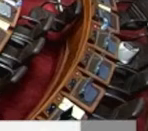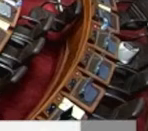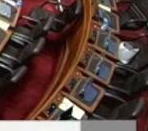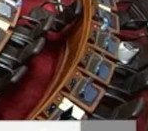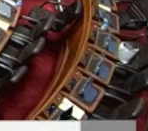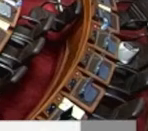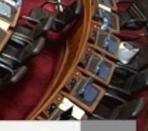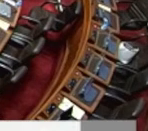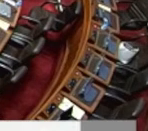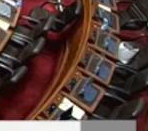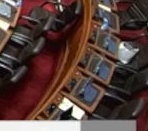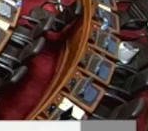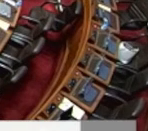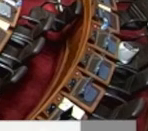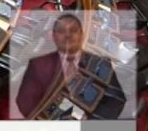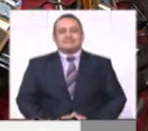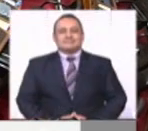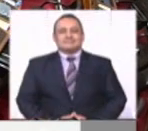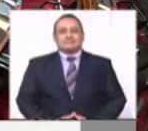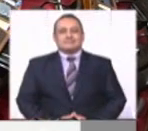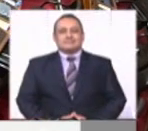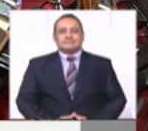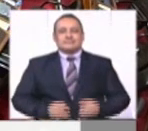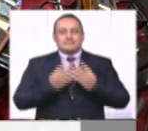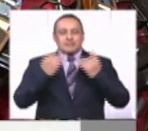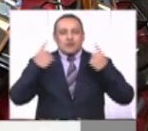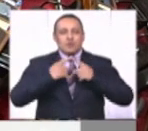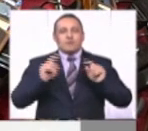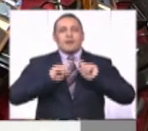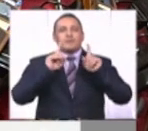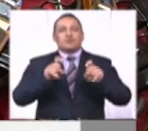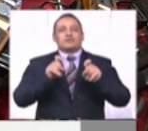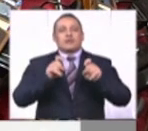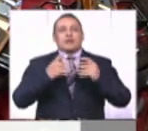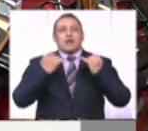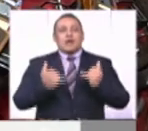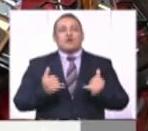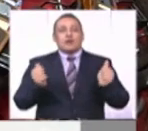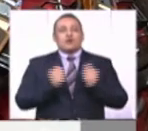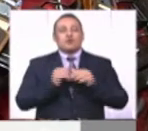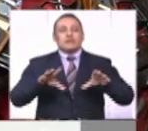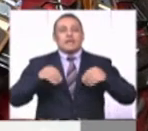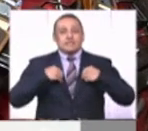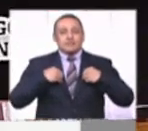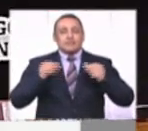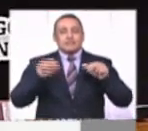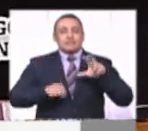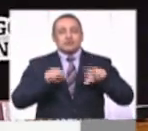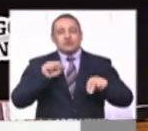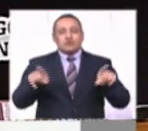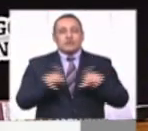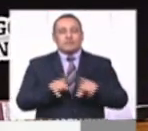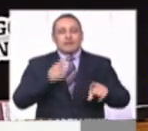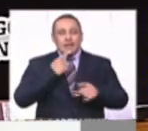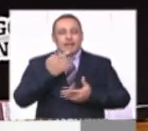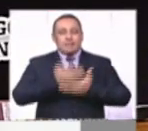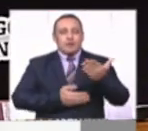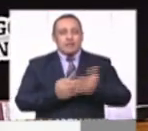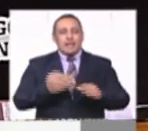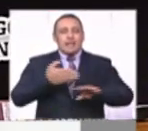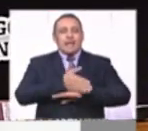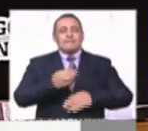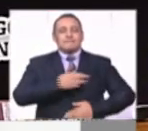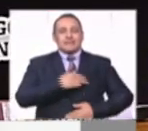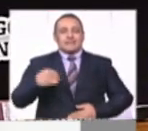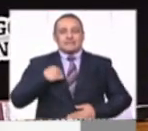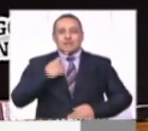adjunto señores congresistas se va a consultar la admisión de la moción de interpelación a la ministra de